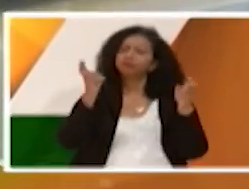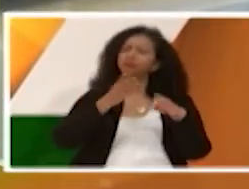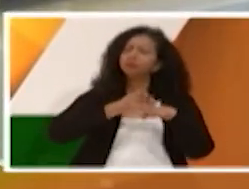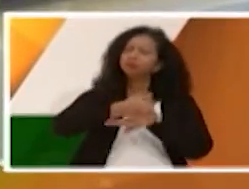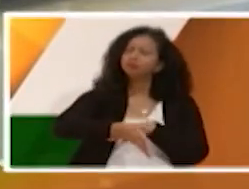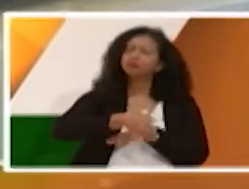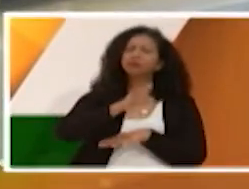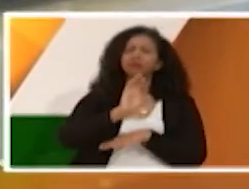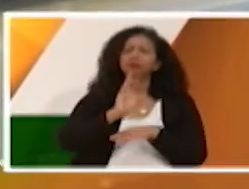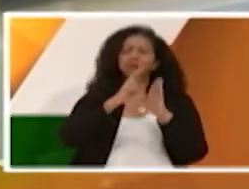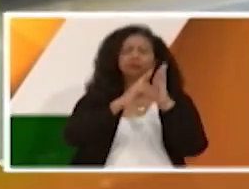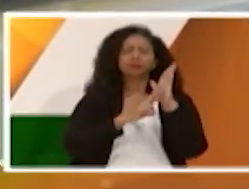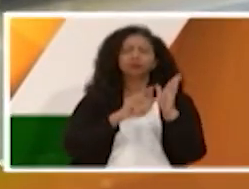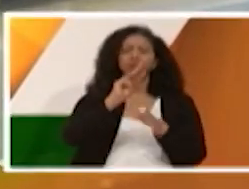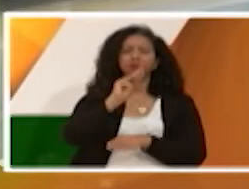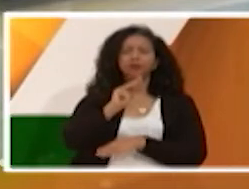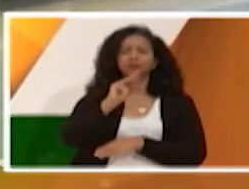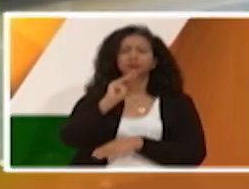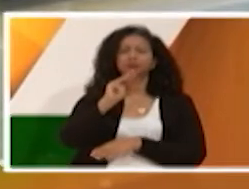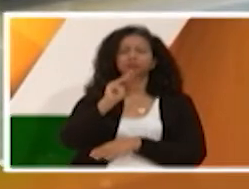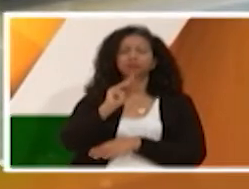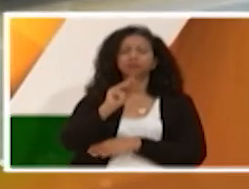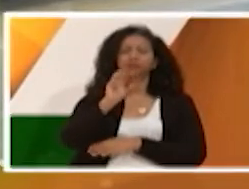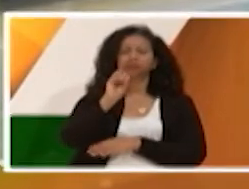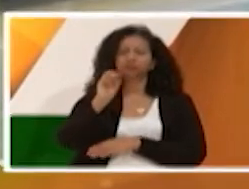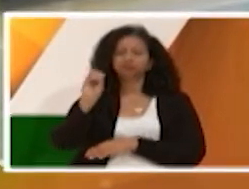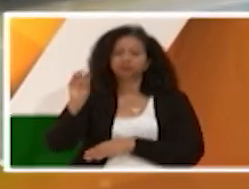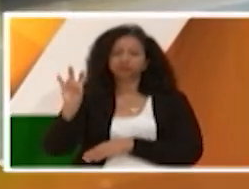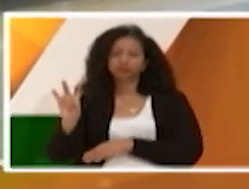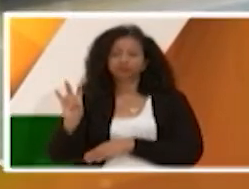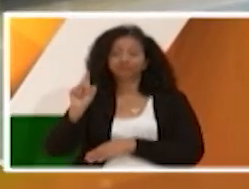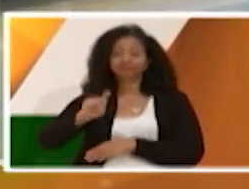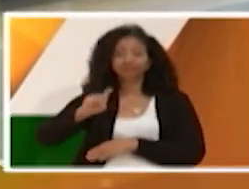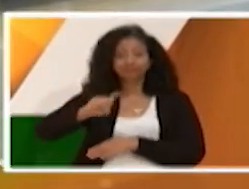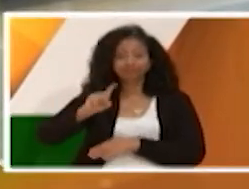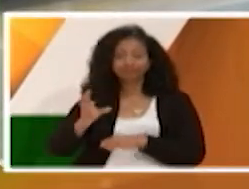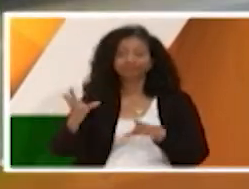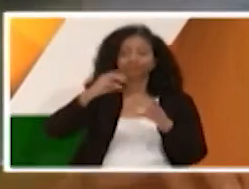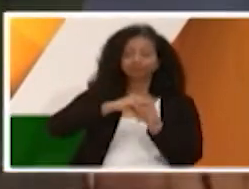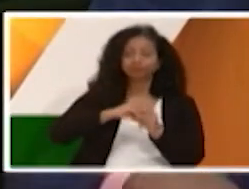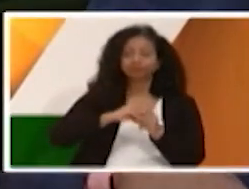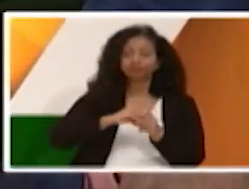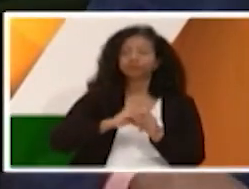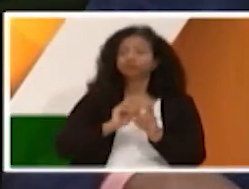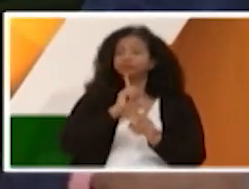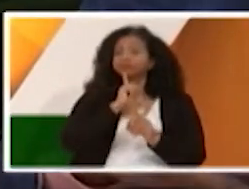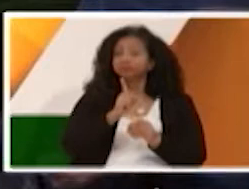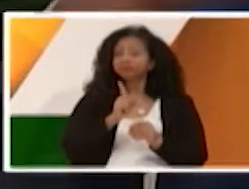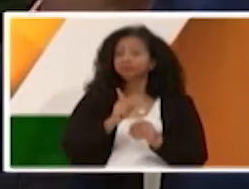reglamento M007 debe de aplicarse. Aquí ya, por ejemplo, gracias a Dios, desde el gobierno, todas